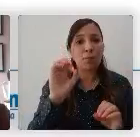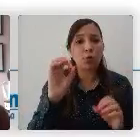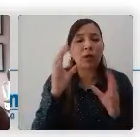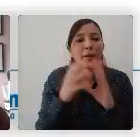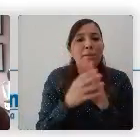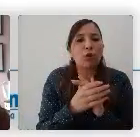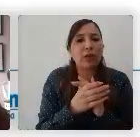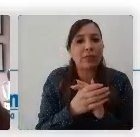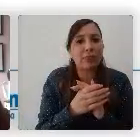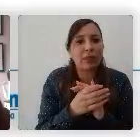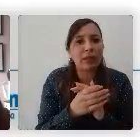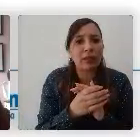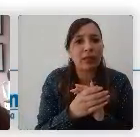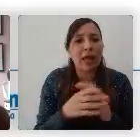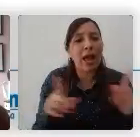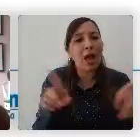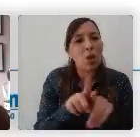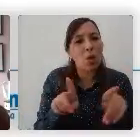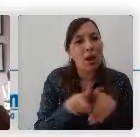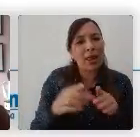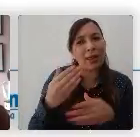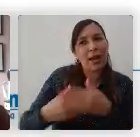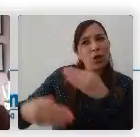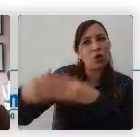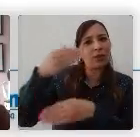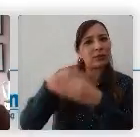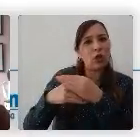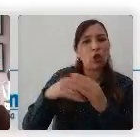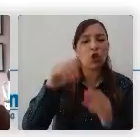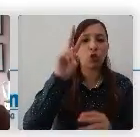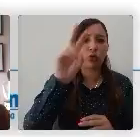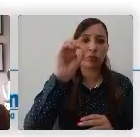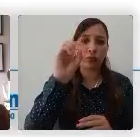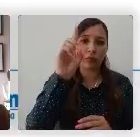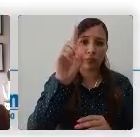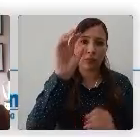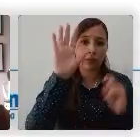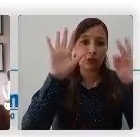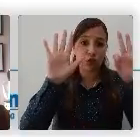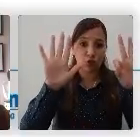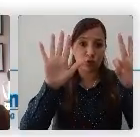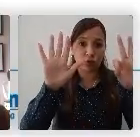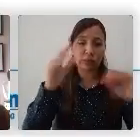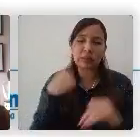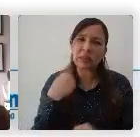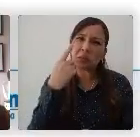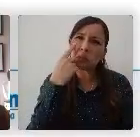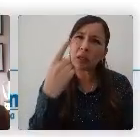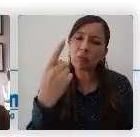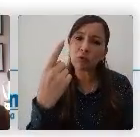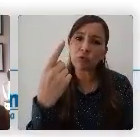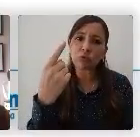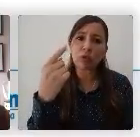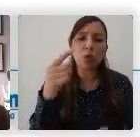general que hubo en comparación al 2018 incluso si analizamos un poco más allá de vemos que a pesar